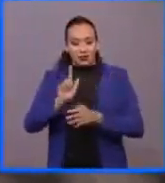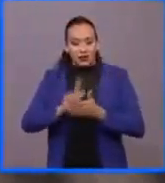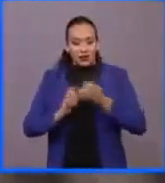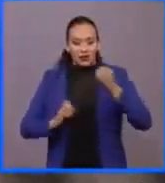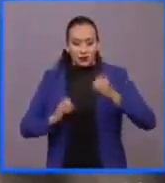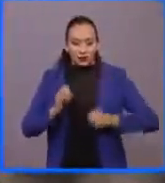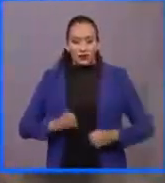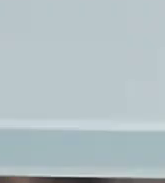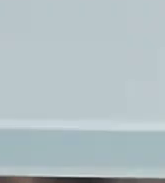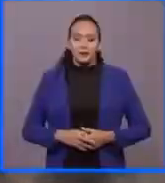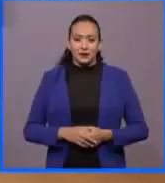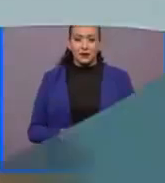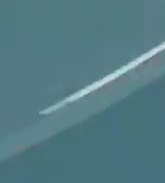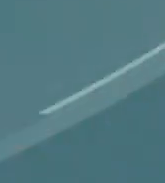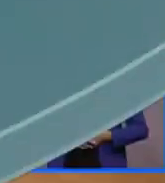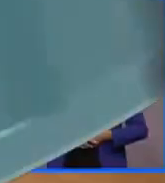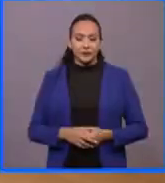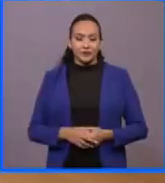Federal.